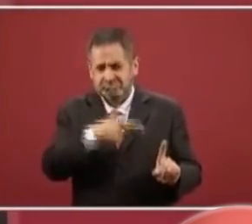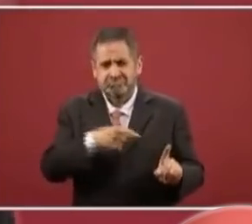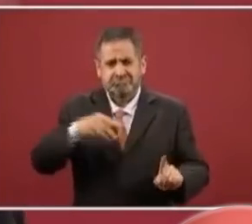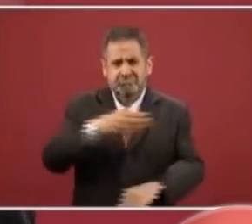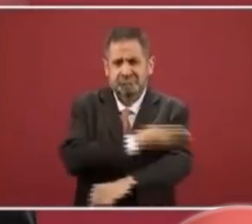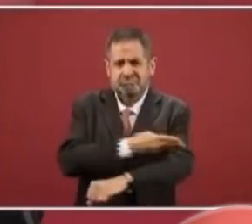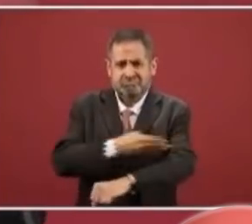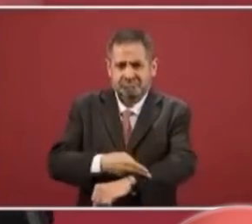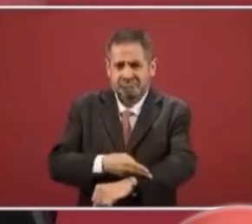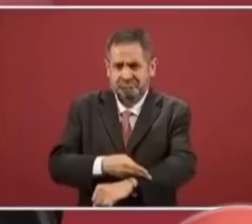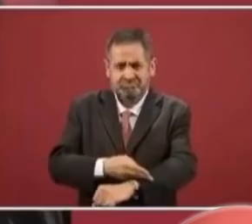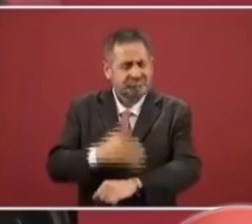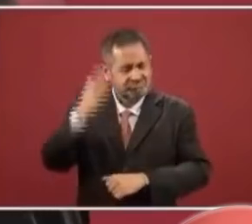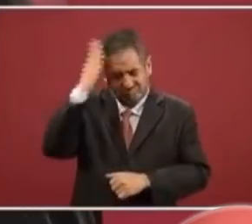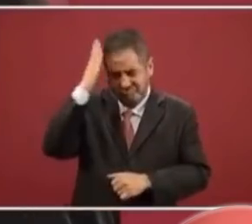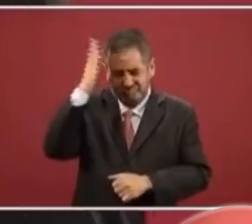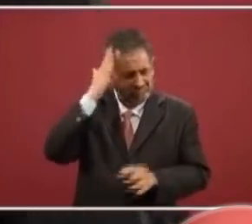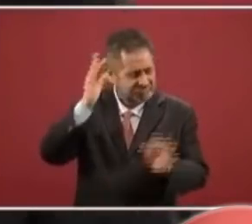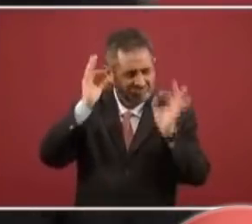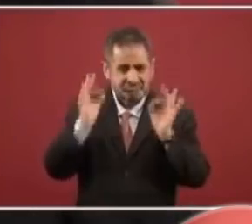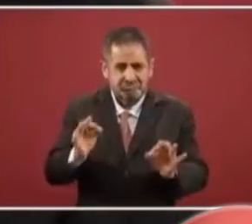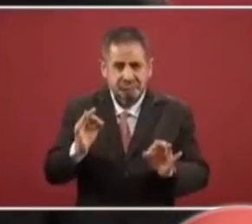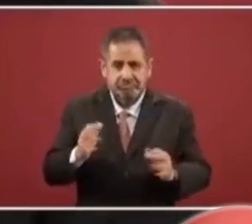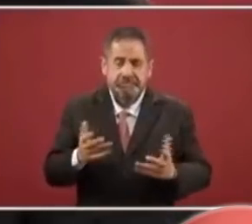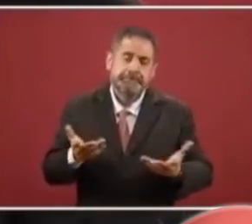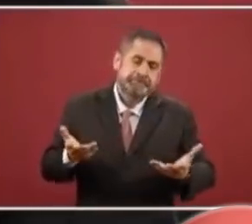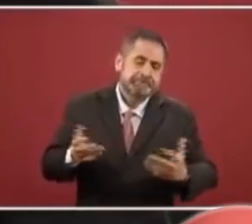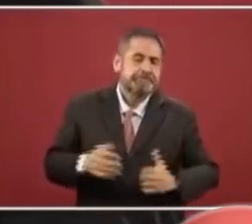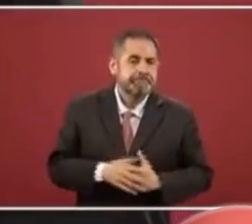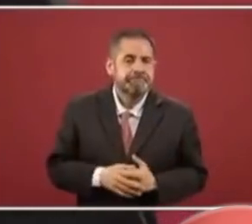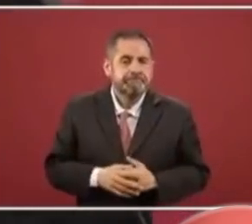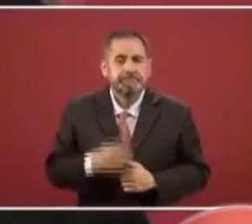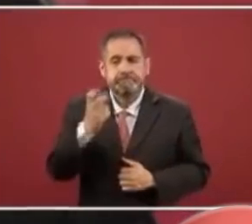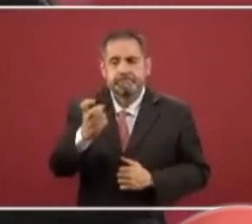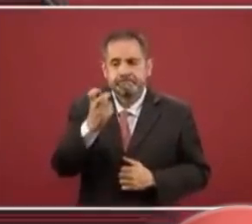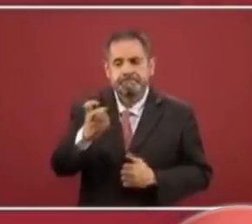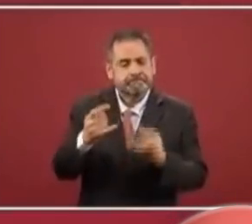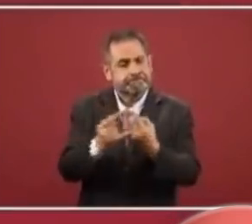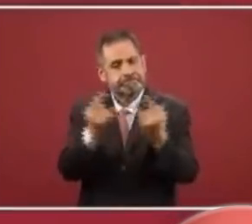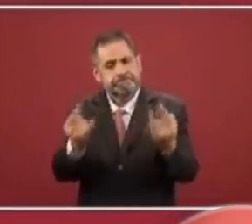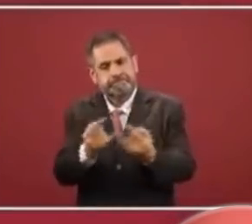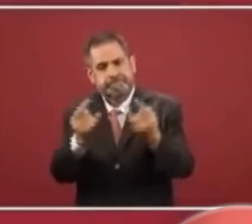un gran dirigente. Entonces,